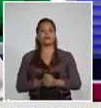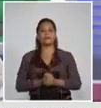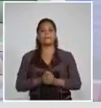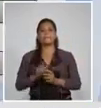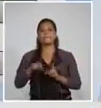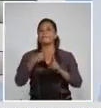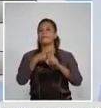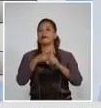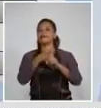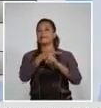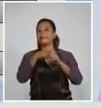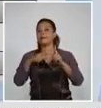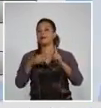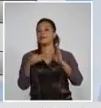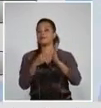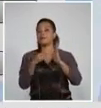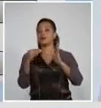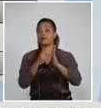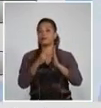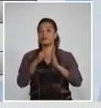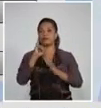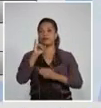día,